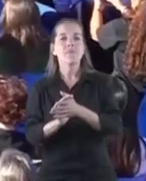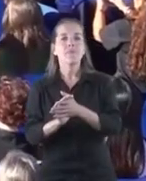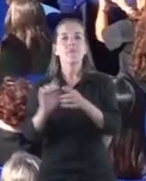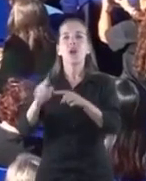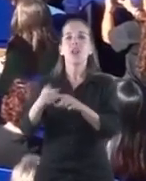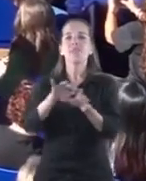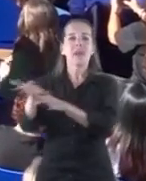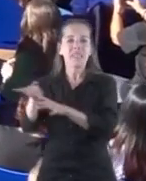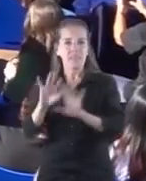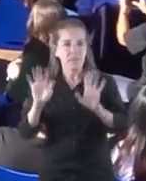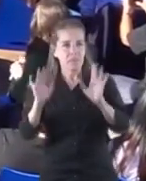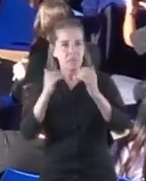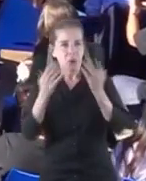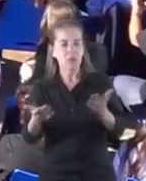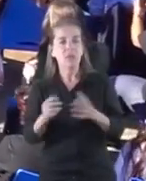y